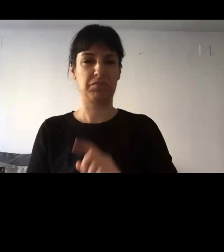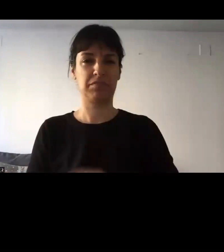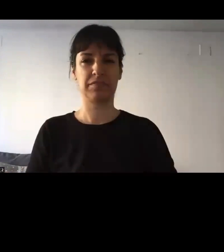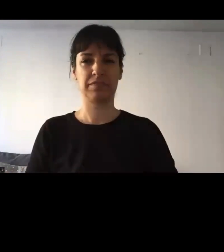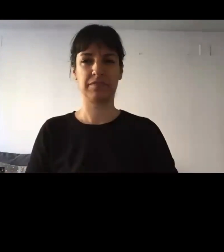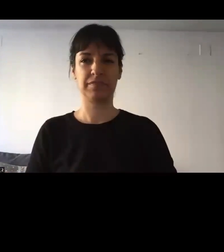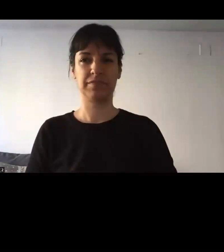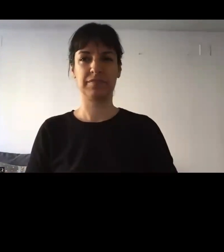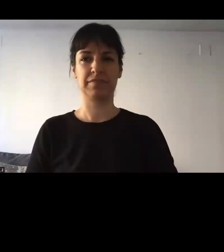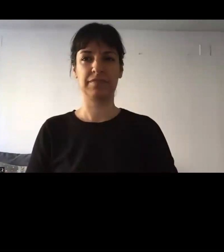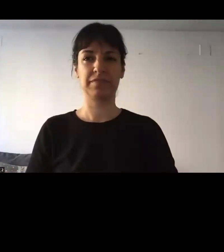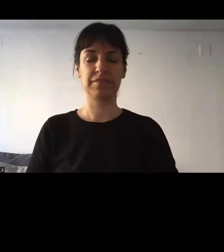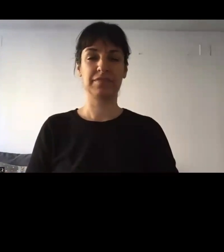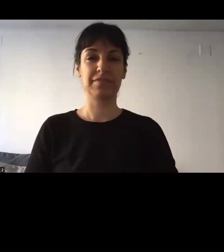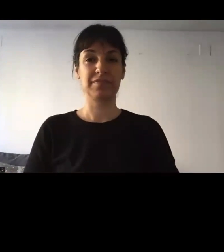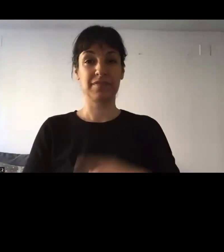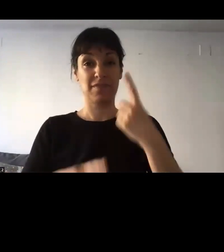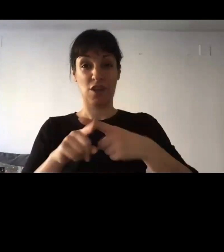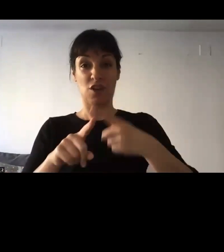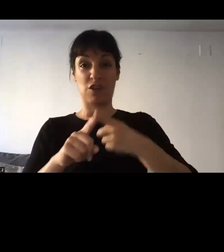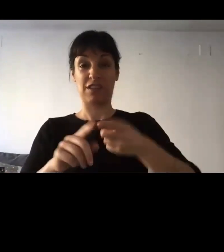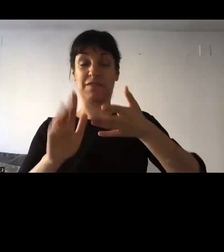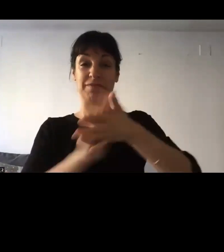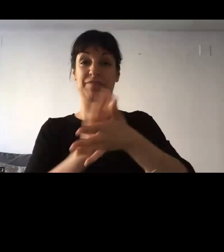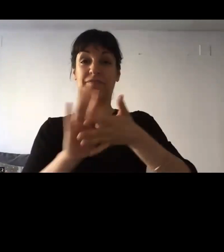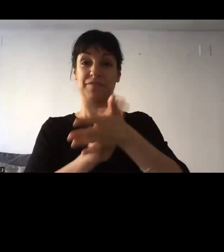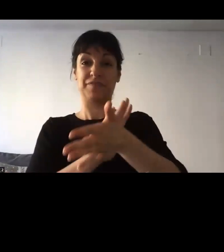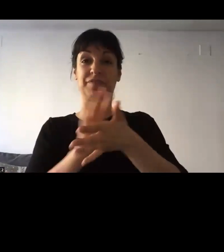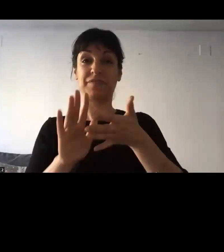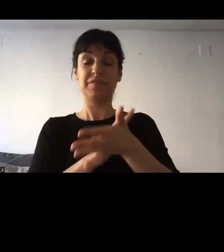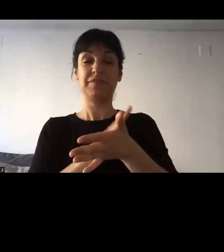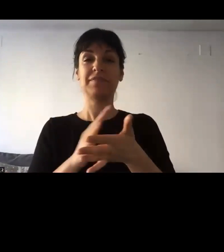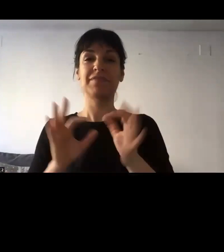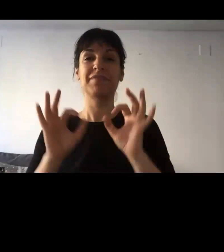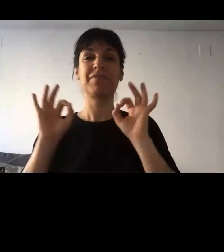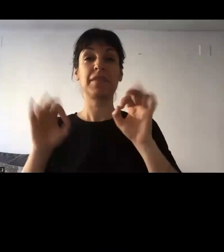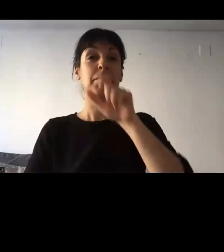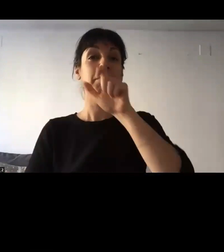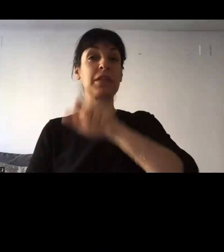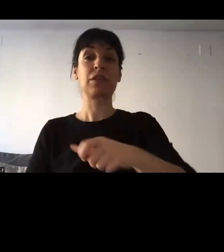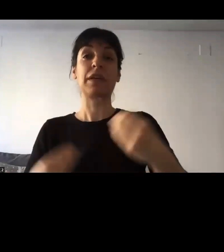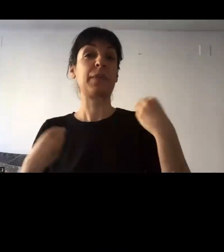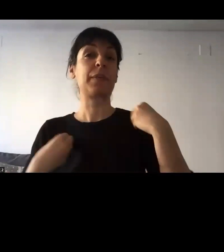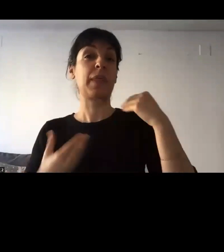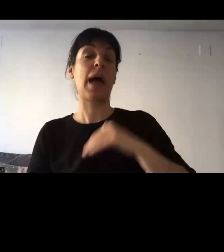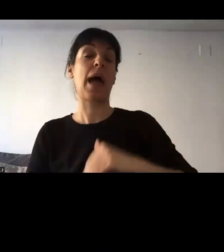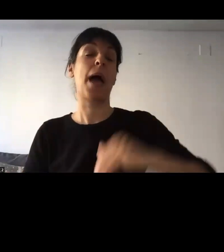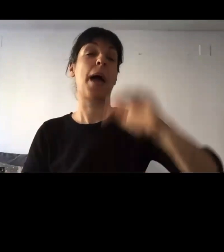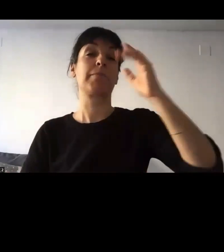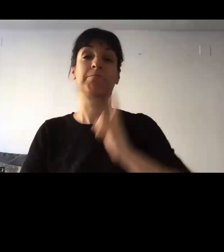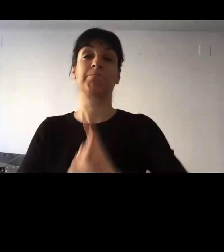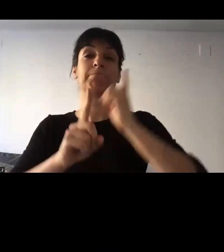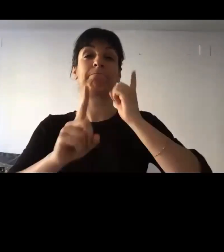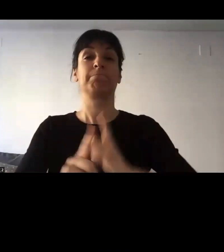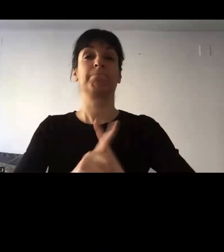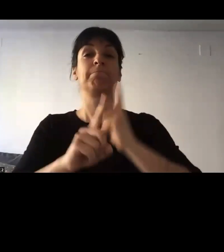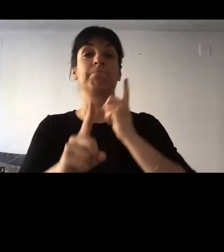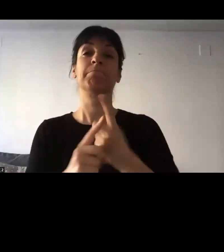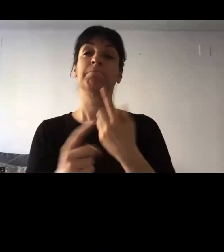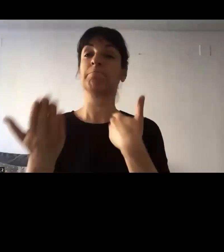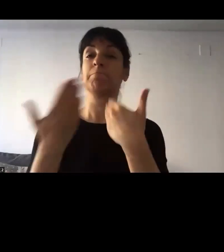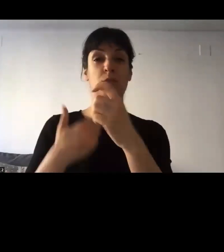esto que estoy comentando es un poco sobre las personas que me he ido encontrando a lo largo de mi vida y cómo he interactuado con